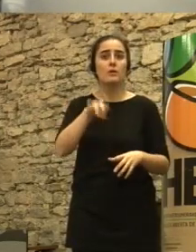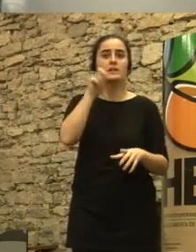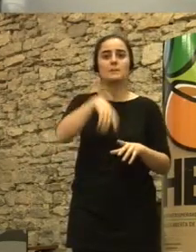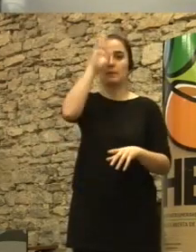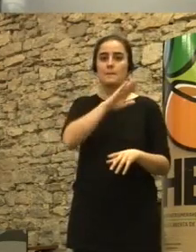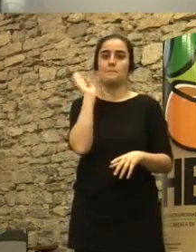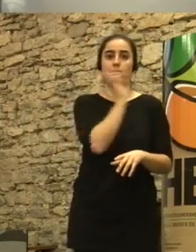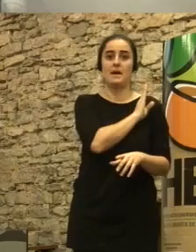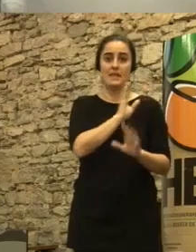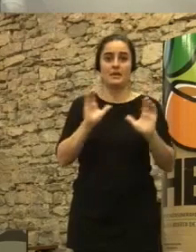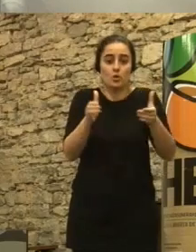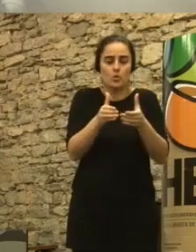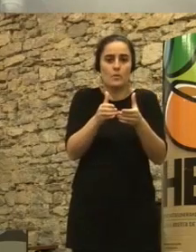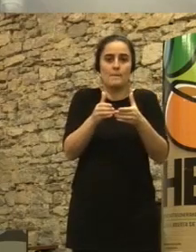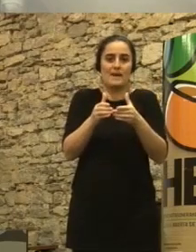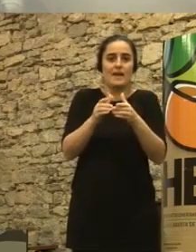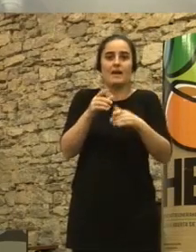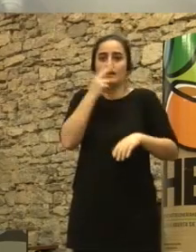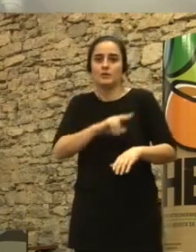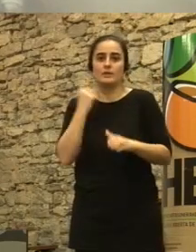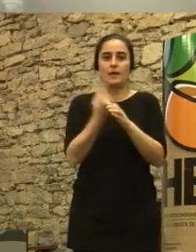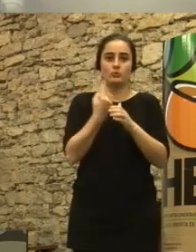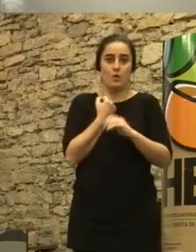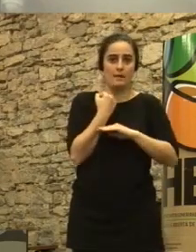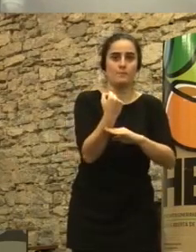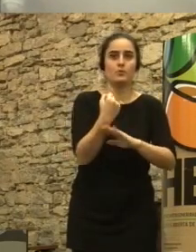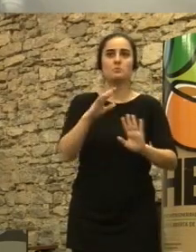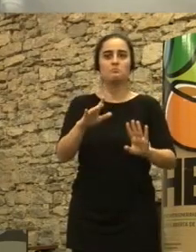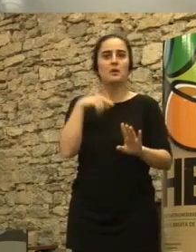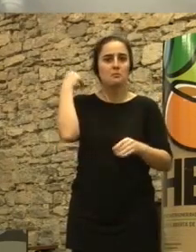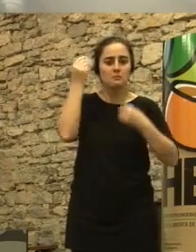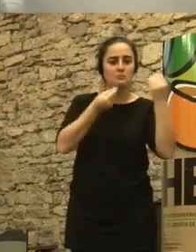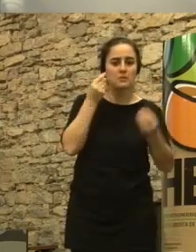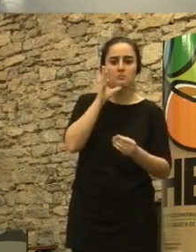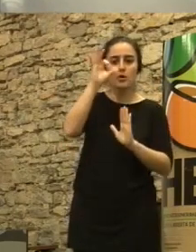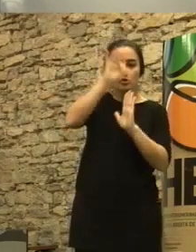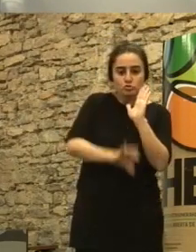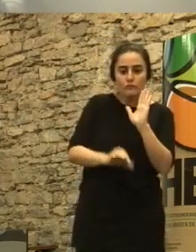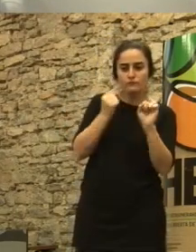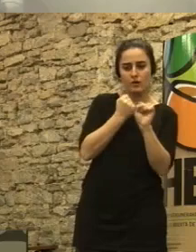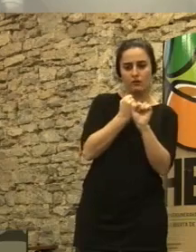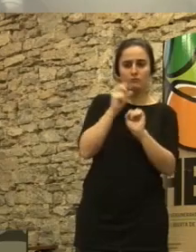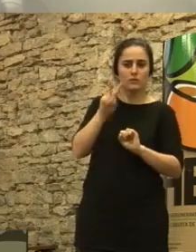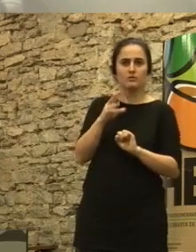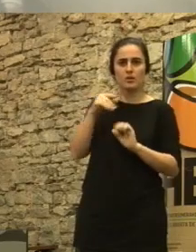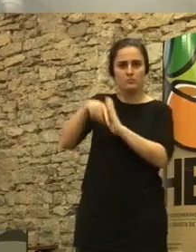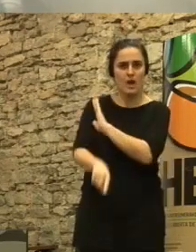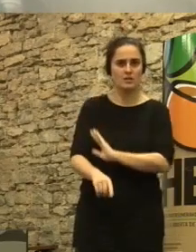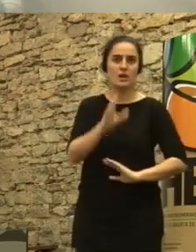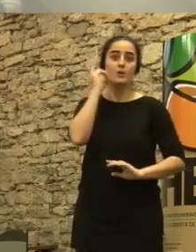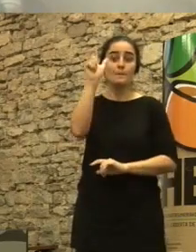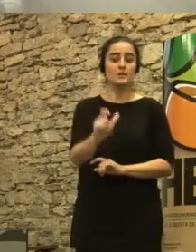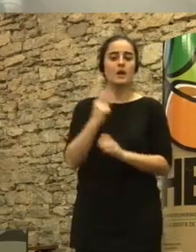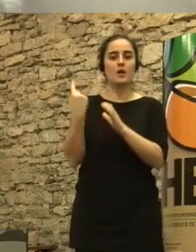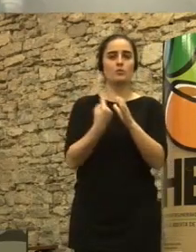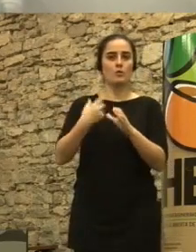de padres y madres en apoyo a los niños con autismo, pero vio, porque él trabajaba en el software, que aquí había algo más, que una persona con autismo podía ser